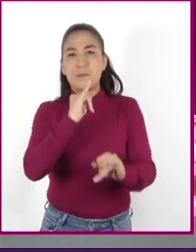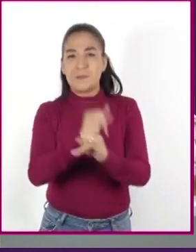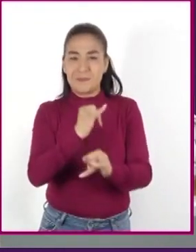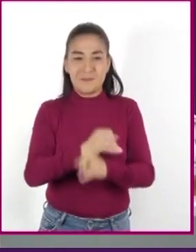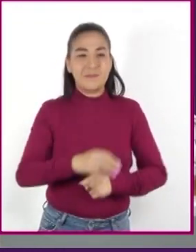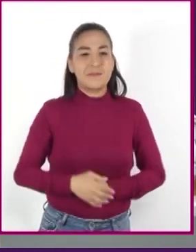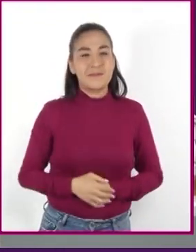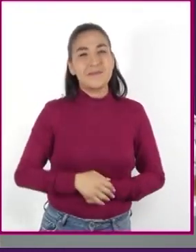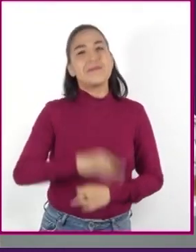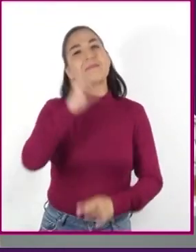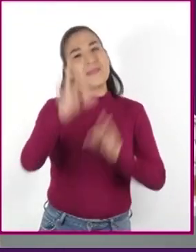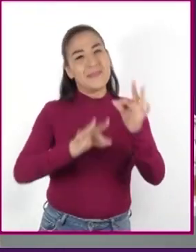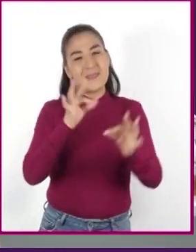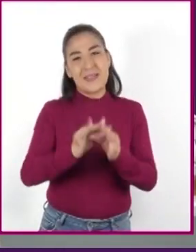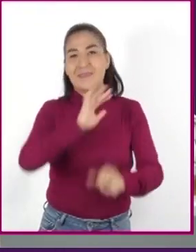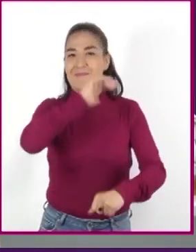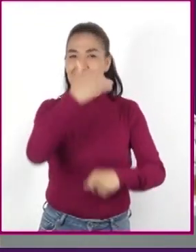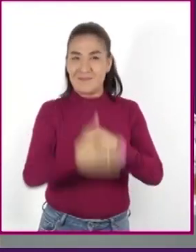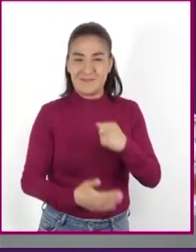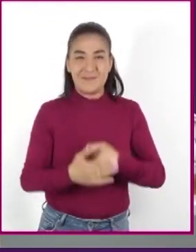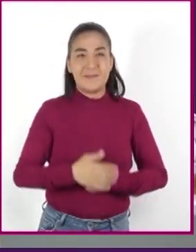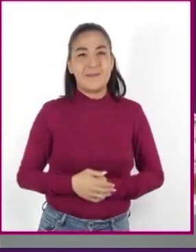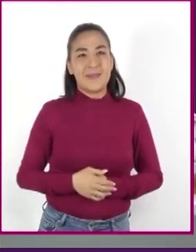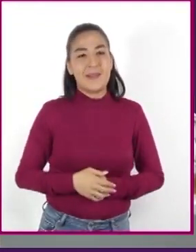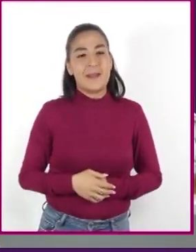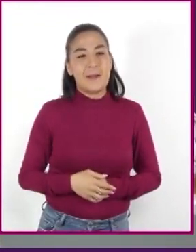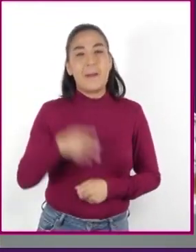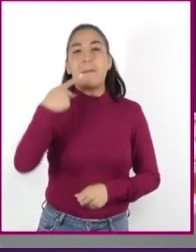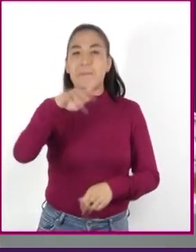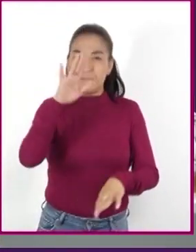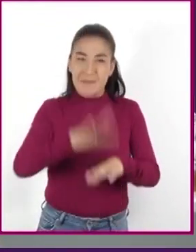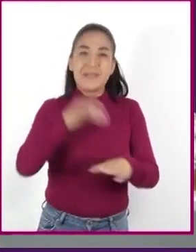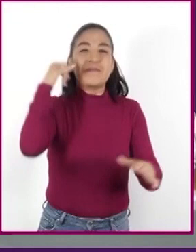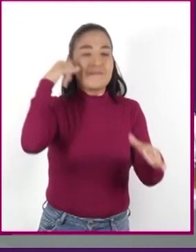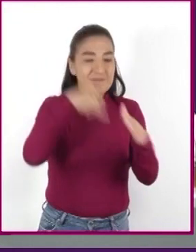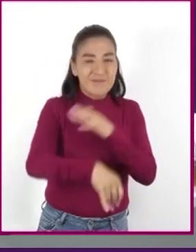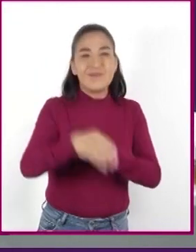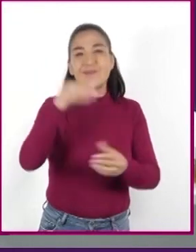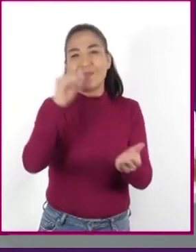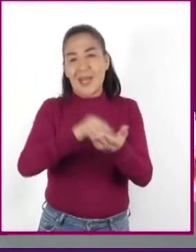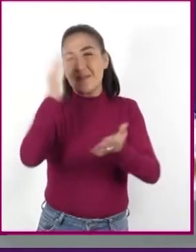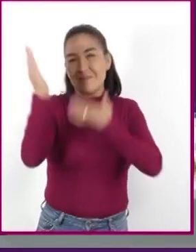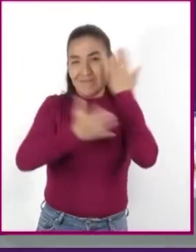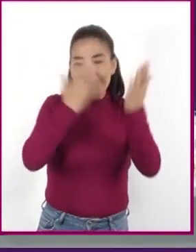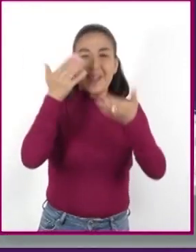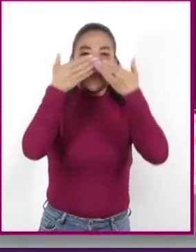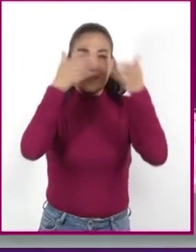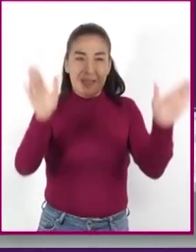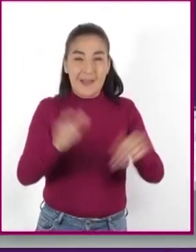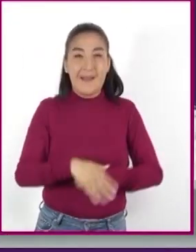Listo, terminamos, pero aún nos queda mucho más por explorar y descubrir.